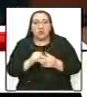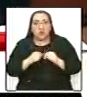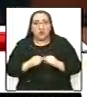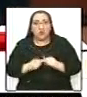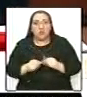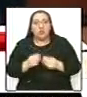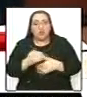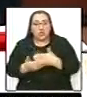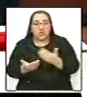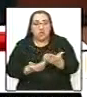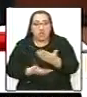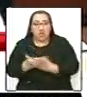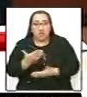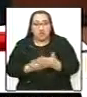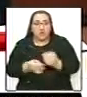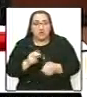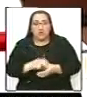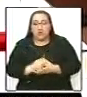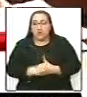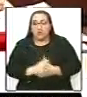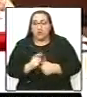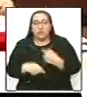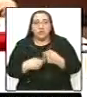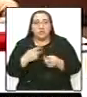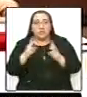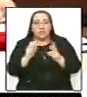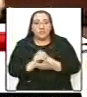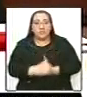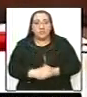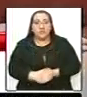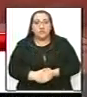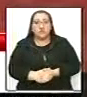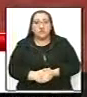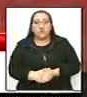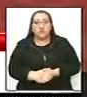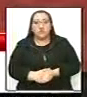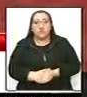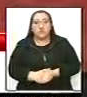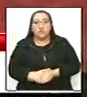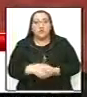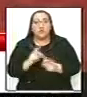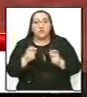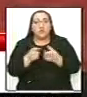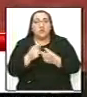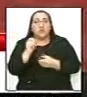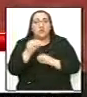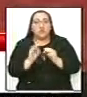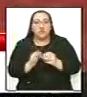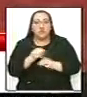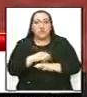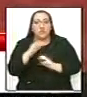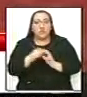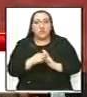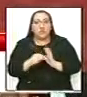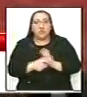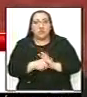continuará el trámite correspondiente. Siguiente tema. De la Comisión de Presupuestos, proyecto de